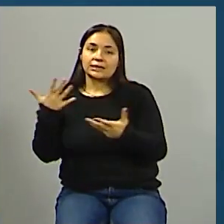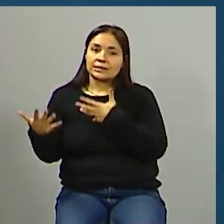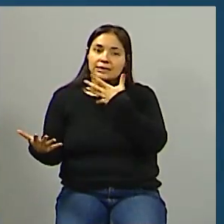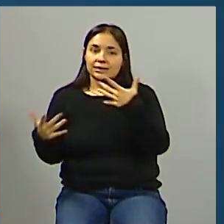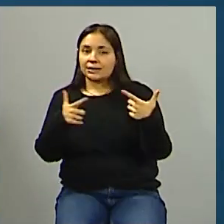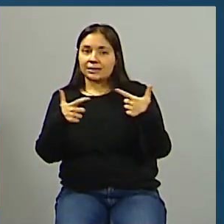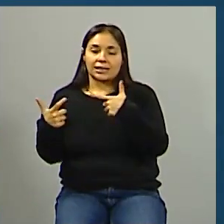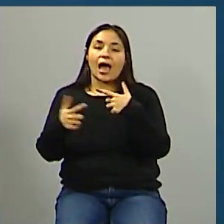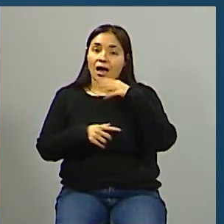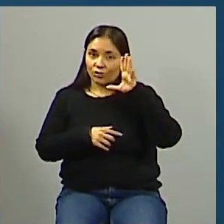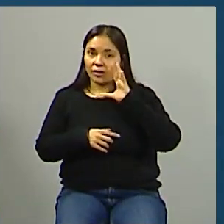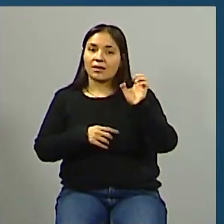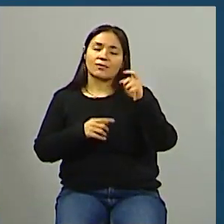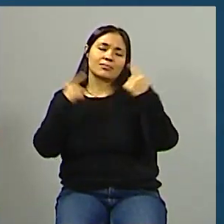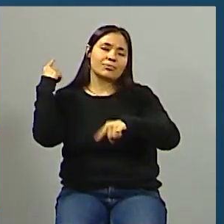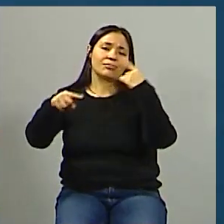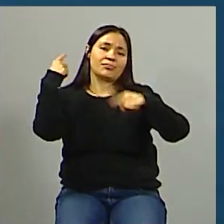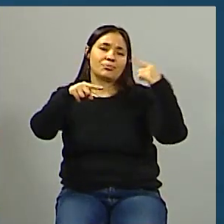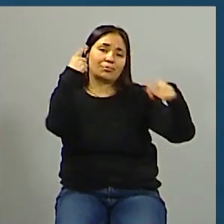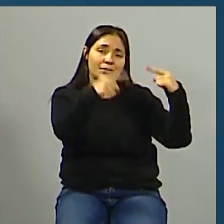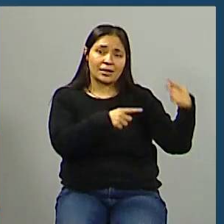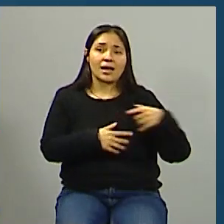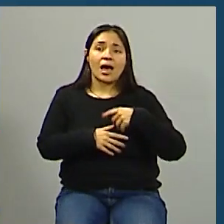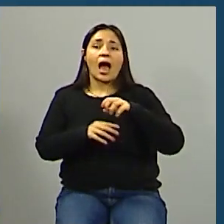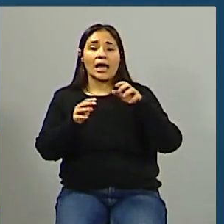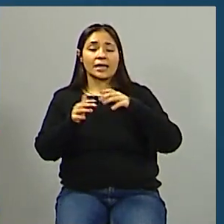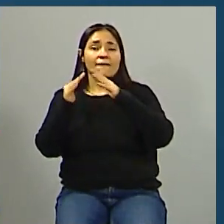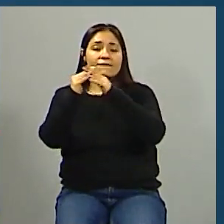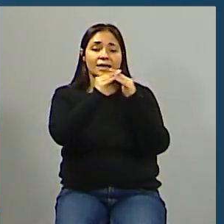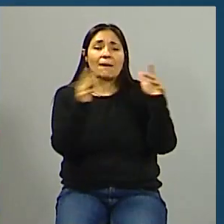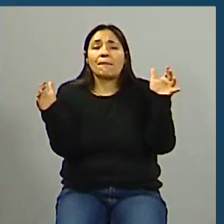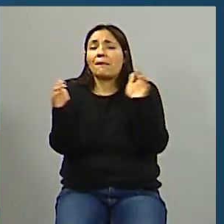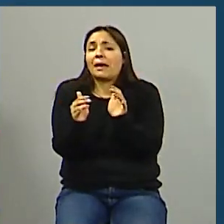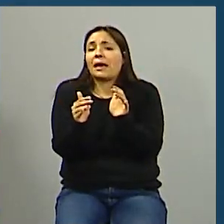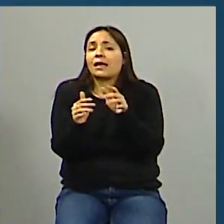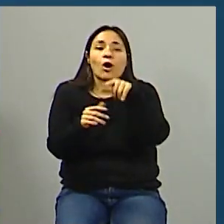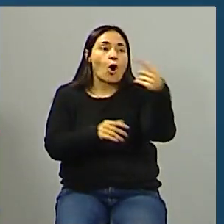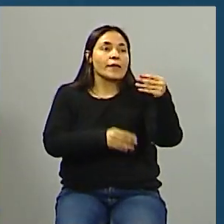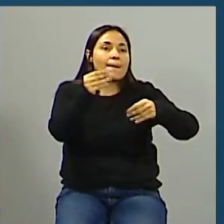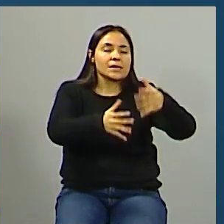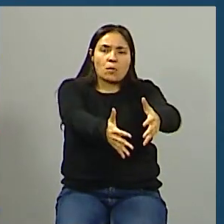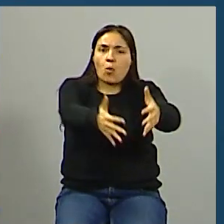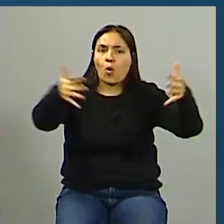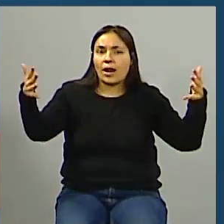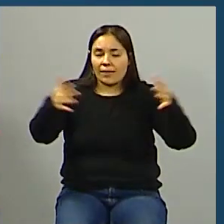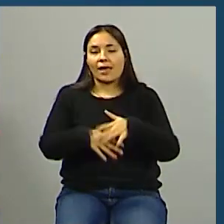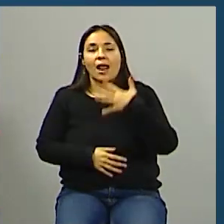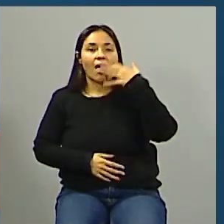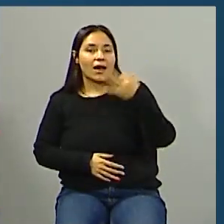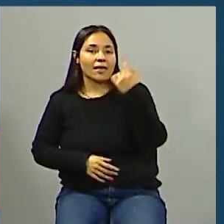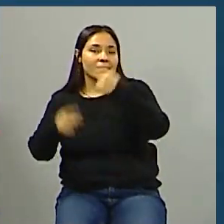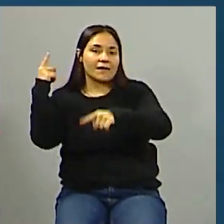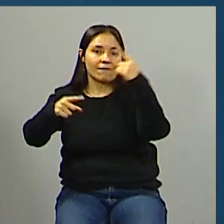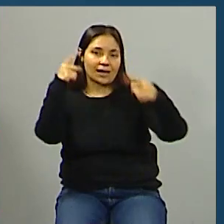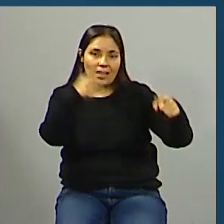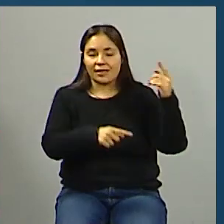acordate que es tan diverso todo esto, que hay fincas muy pequeñas y empresas muy grandes, digamos. Que las realidades son totalmente distintas unas a otras,